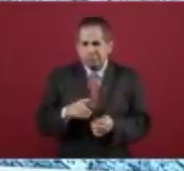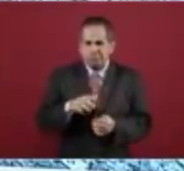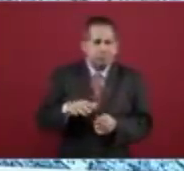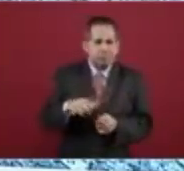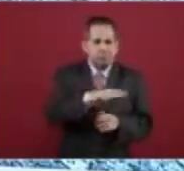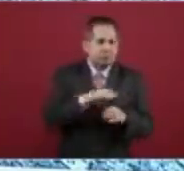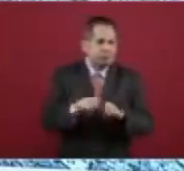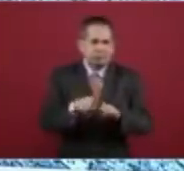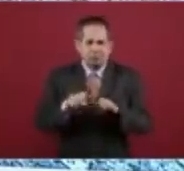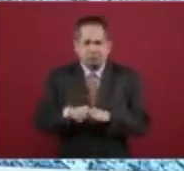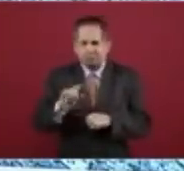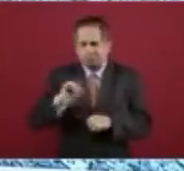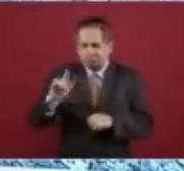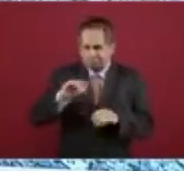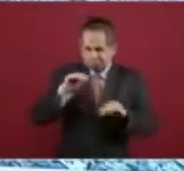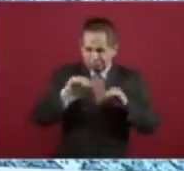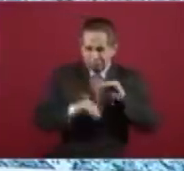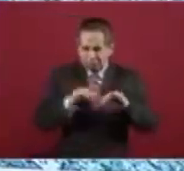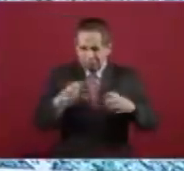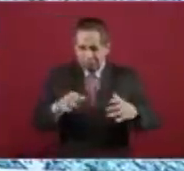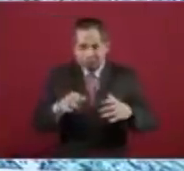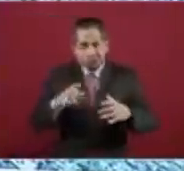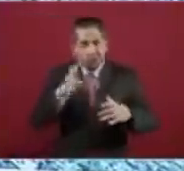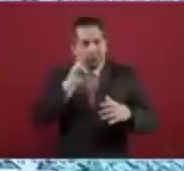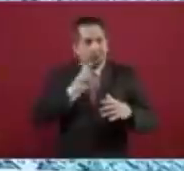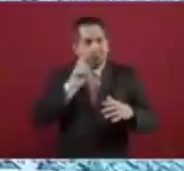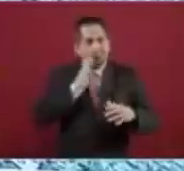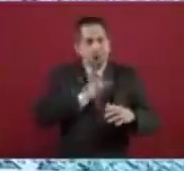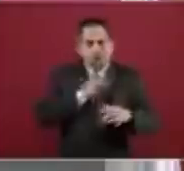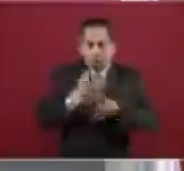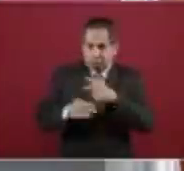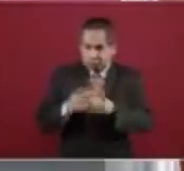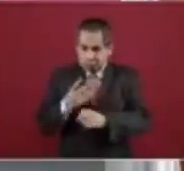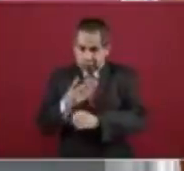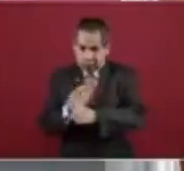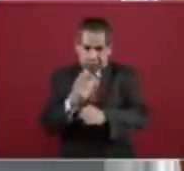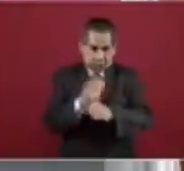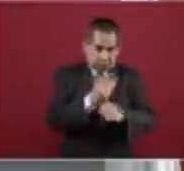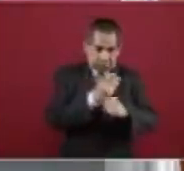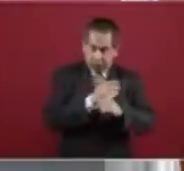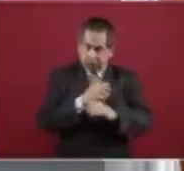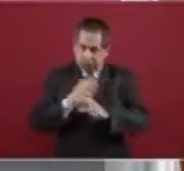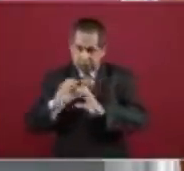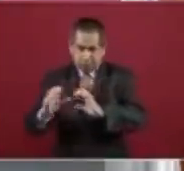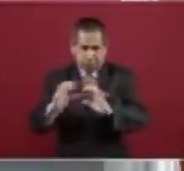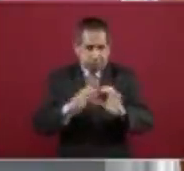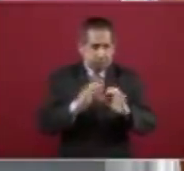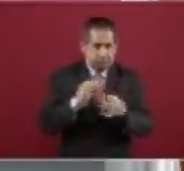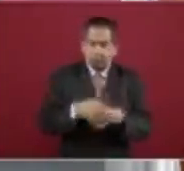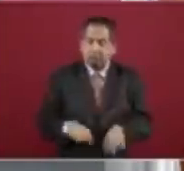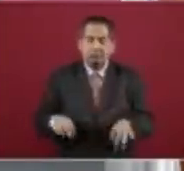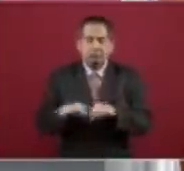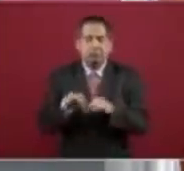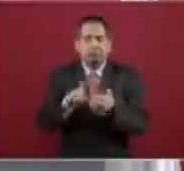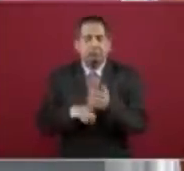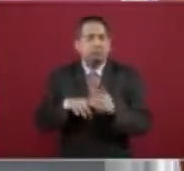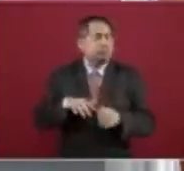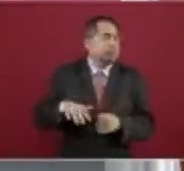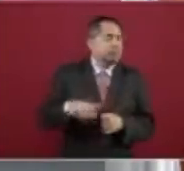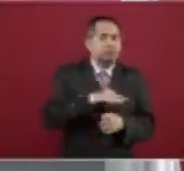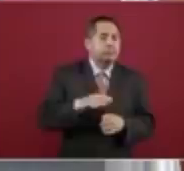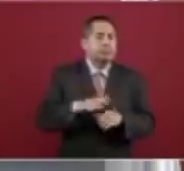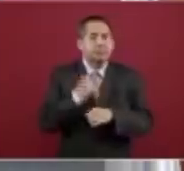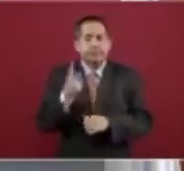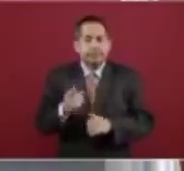equipo que está tratando de revitalizar esta zona, que es muy importante porque